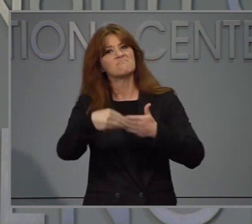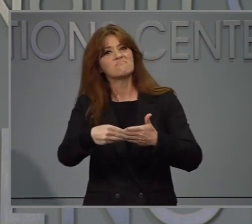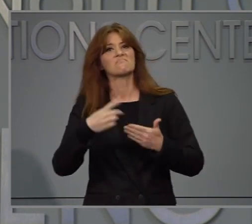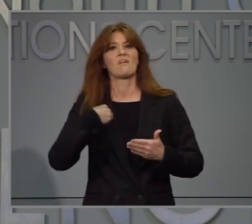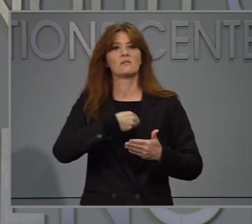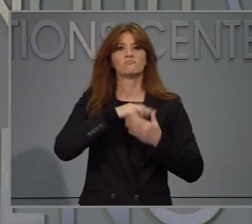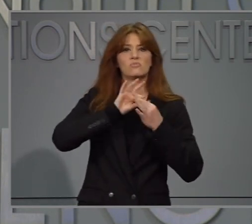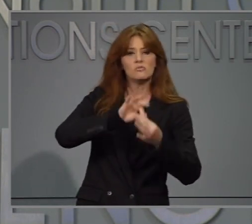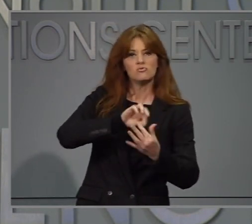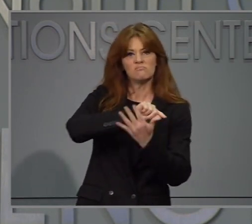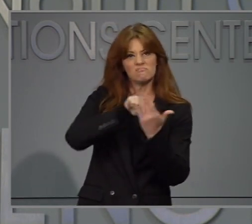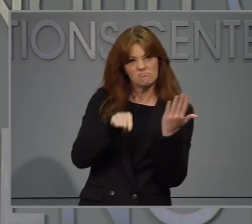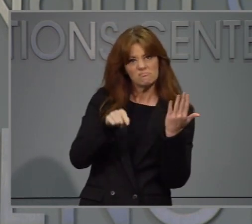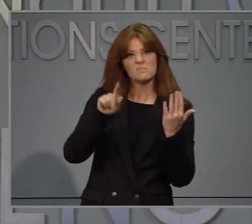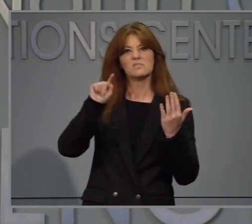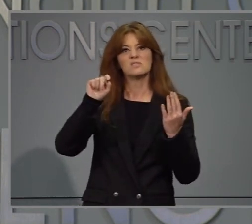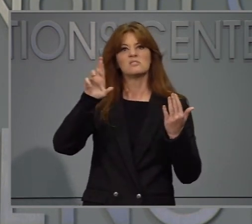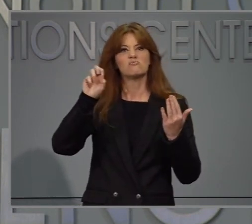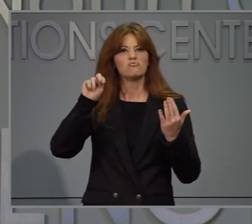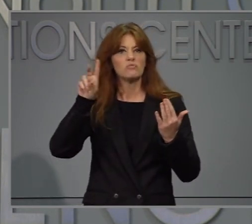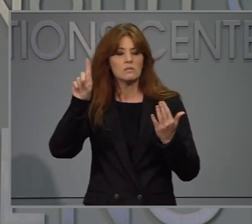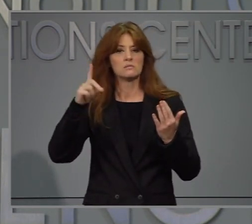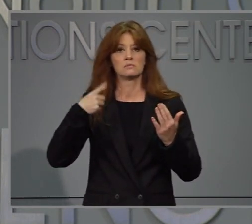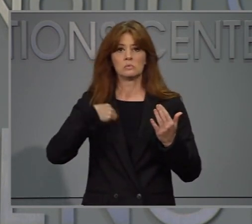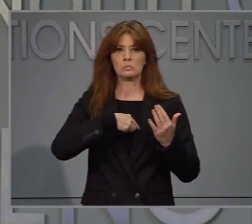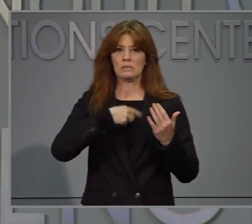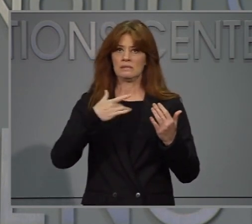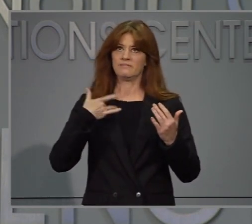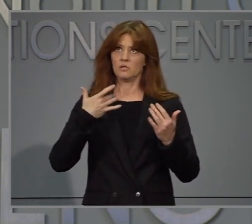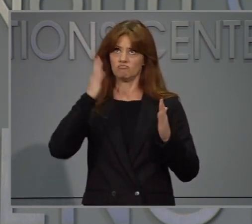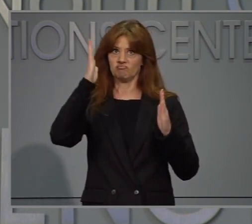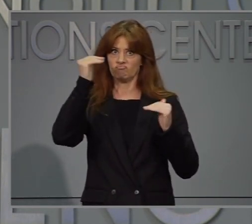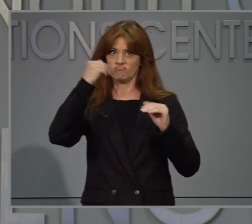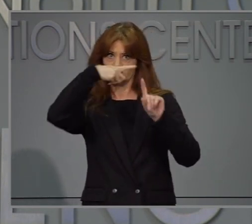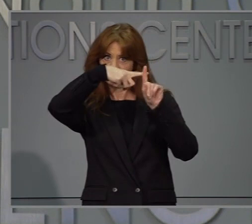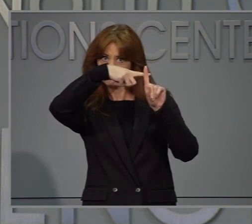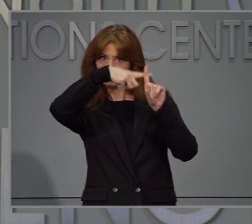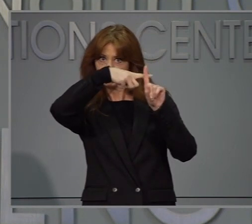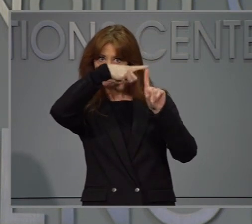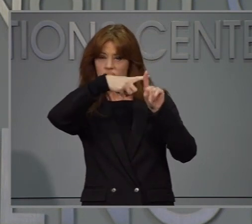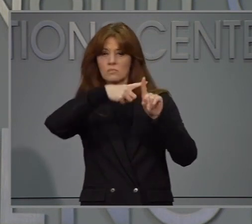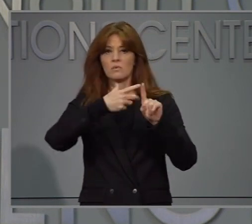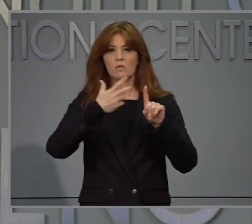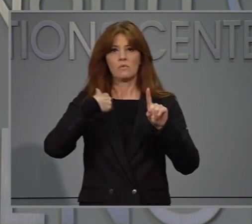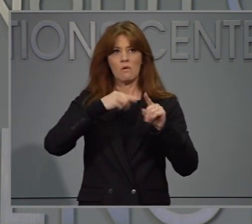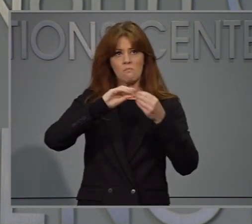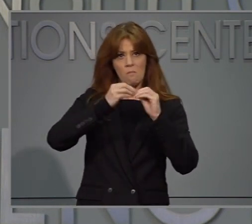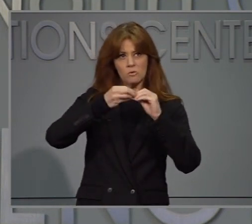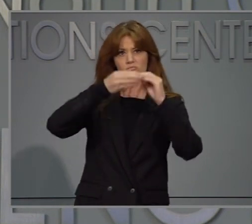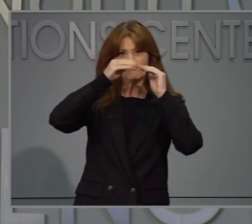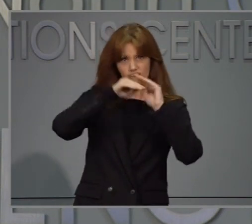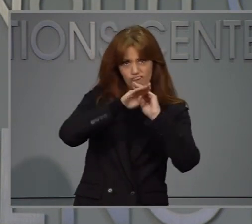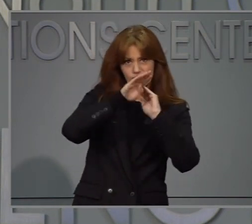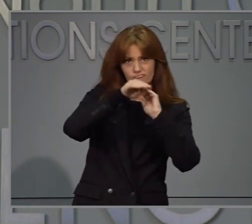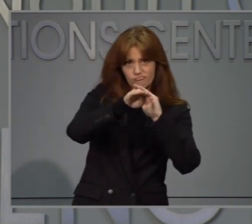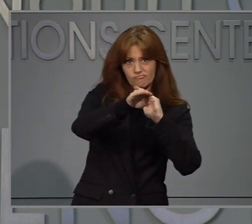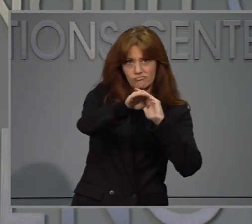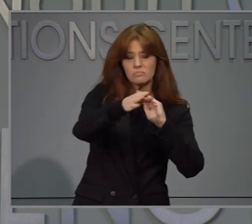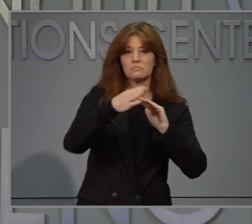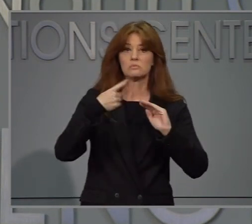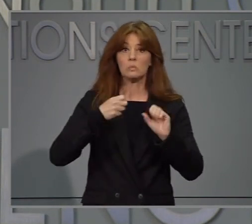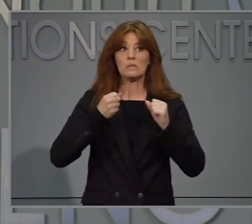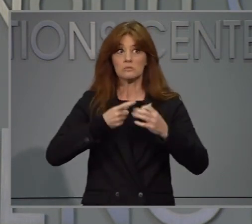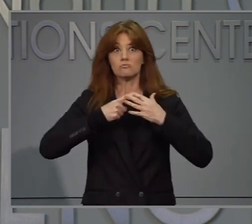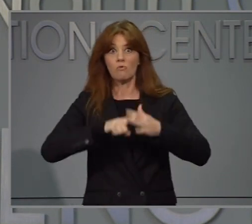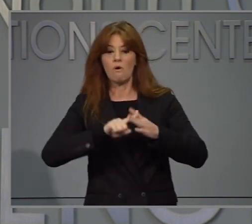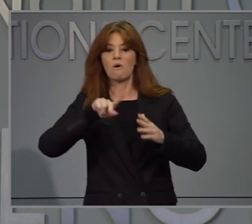de nueva información sobre nuestras tendencias. Continuamos optimistas de que nuestras tendencias se